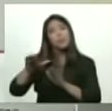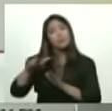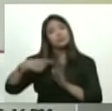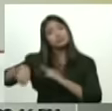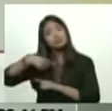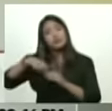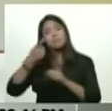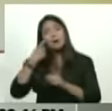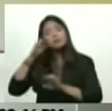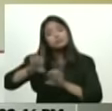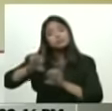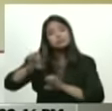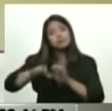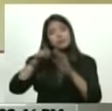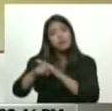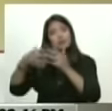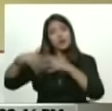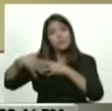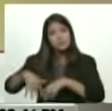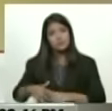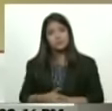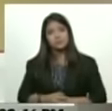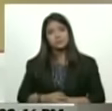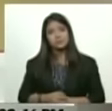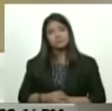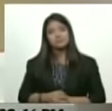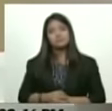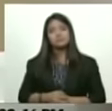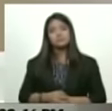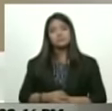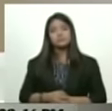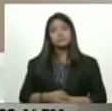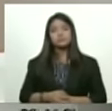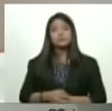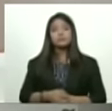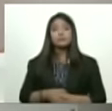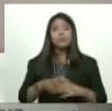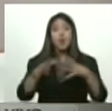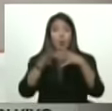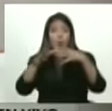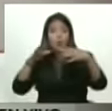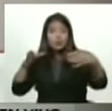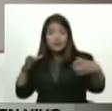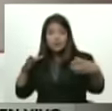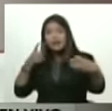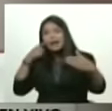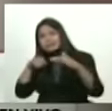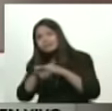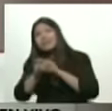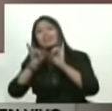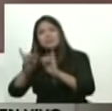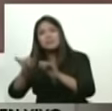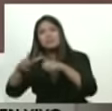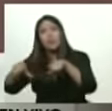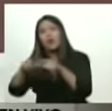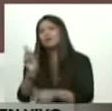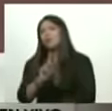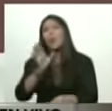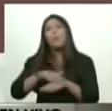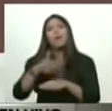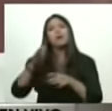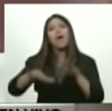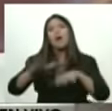para hacer las inspecciones en planta, de tal manera de que los contenedores no sean inspeccionados en la aduana como tal, porque muchas